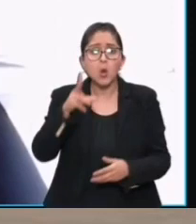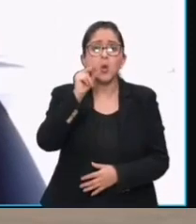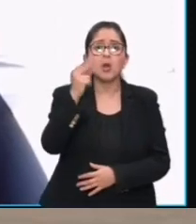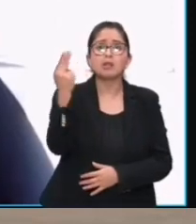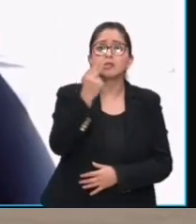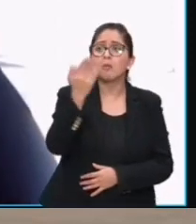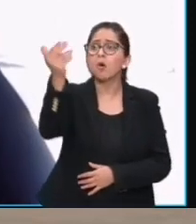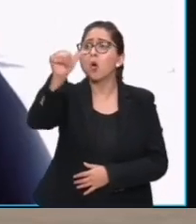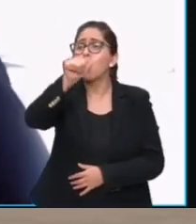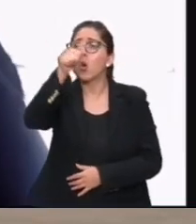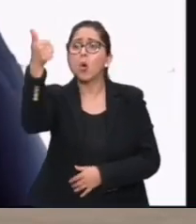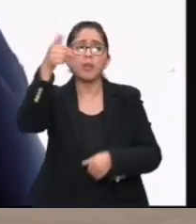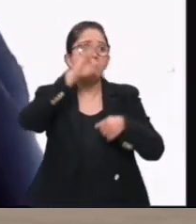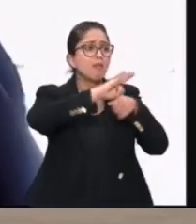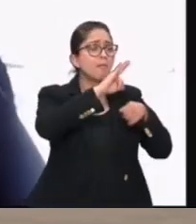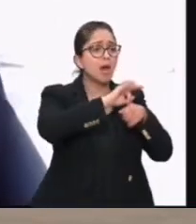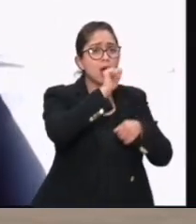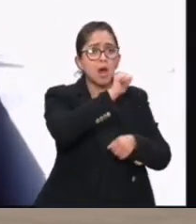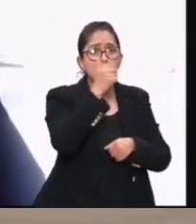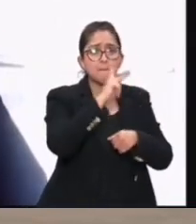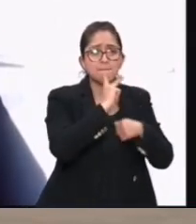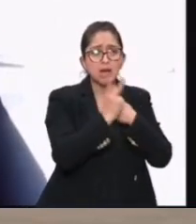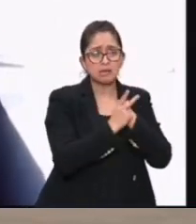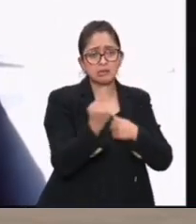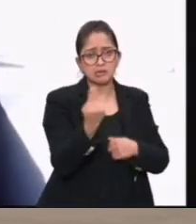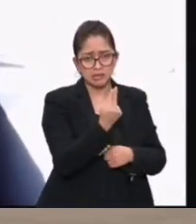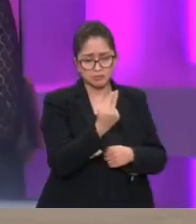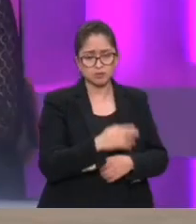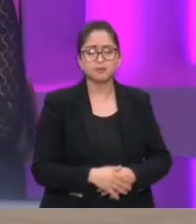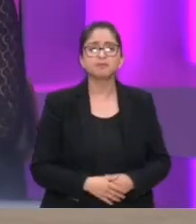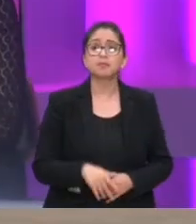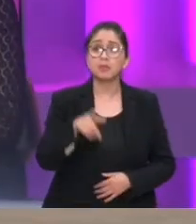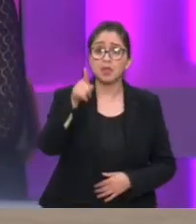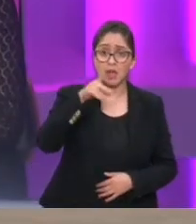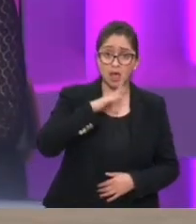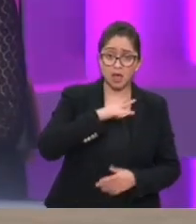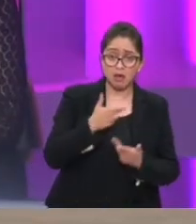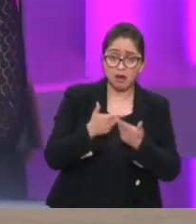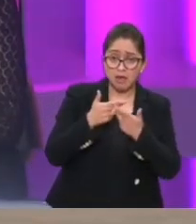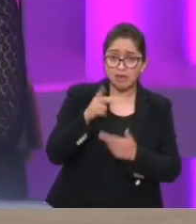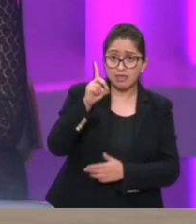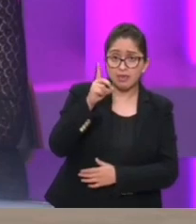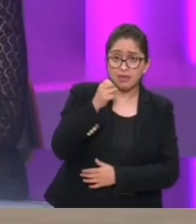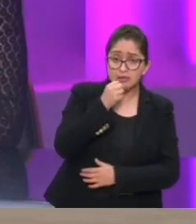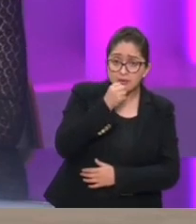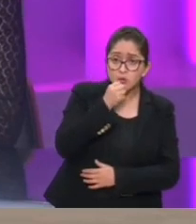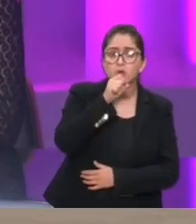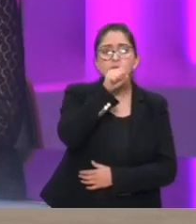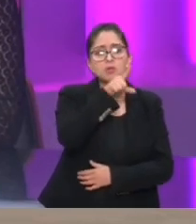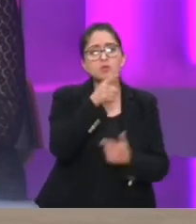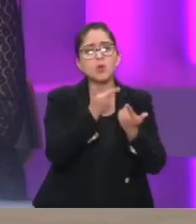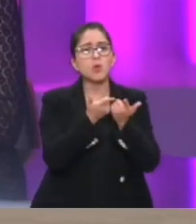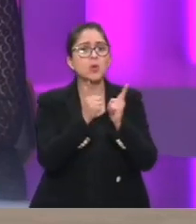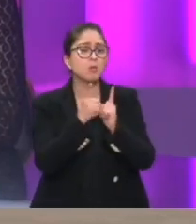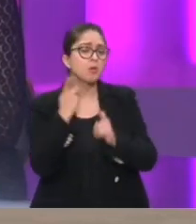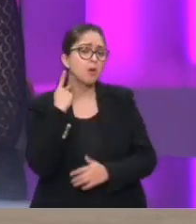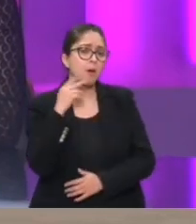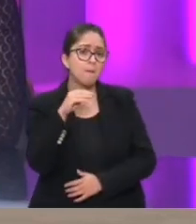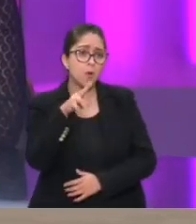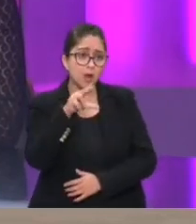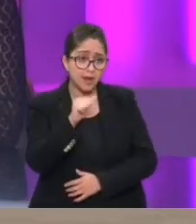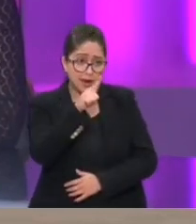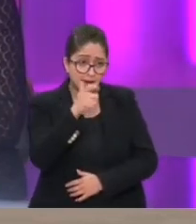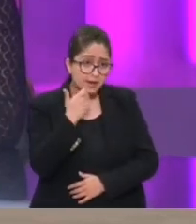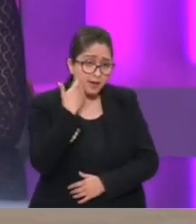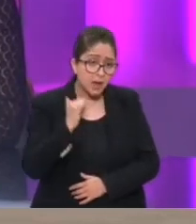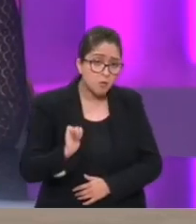grandes farmacéuticas. Es gracias. Cual. Leticia, le queda una réplica más de 30 segundos y una réplica más a Morena de 30 segundos. ¿Las quieren tomar o pasamos a la